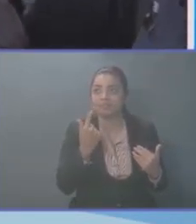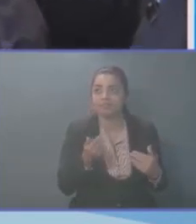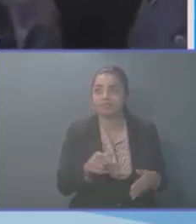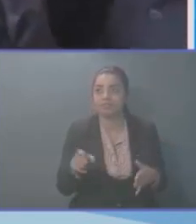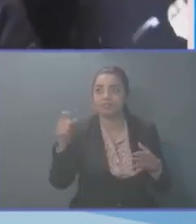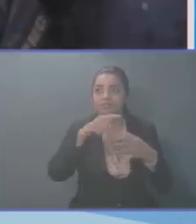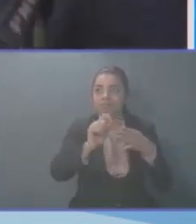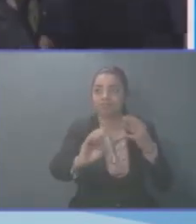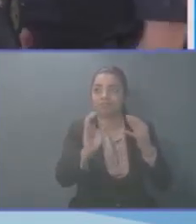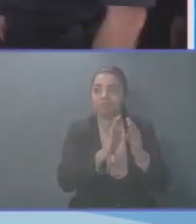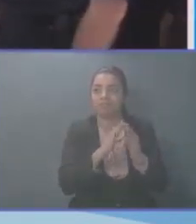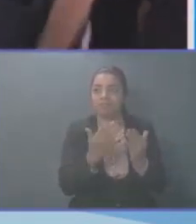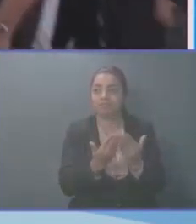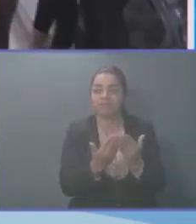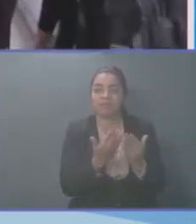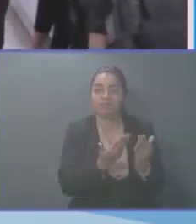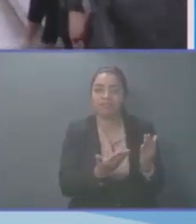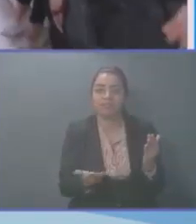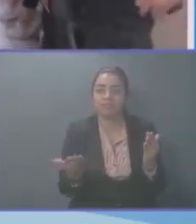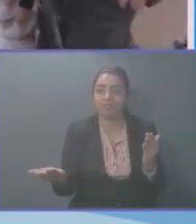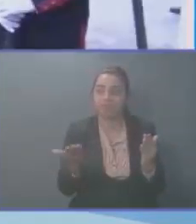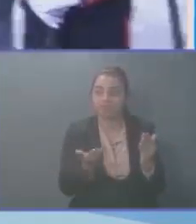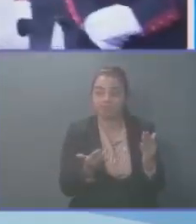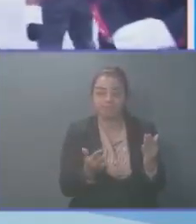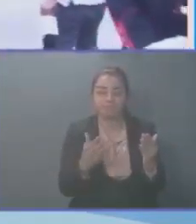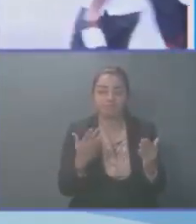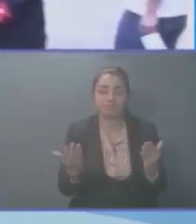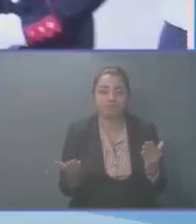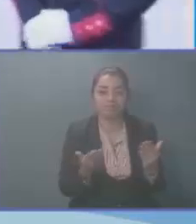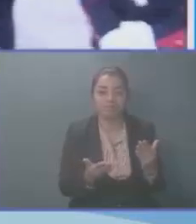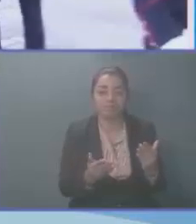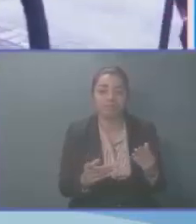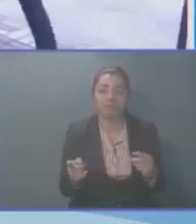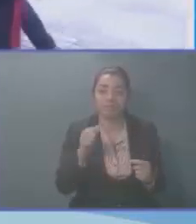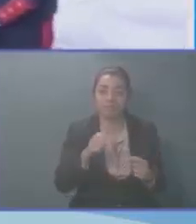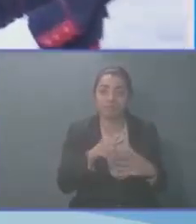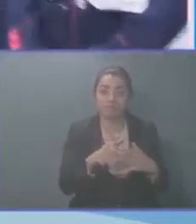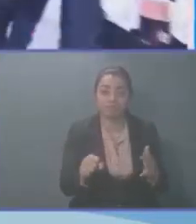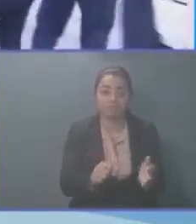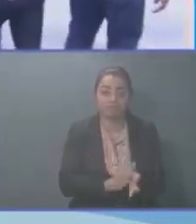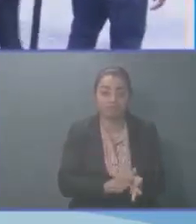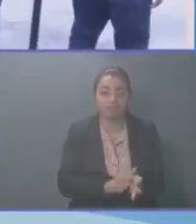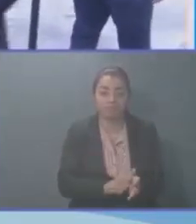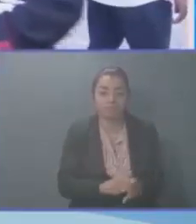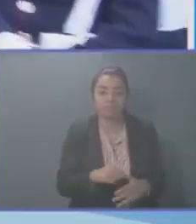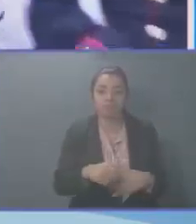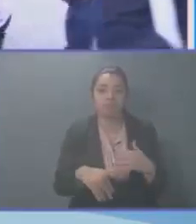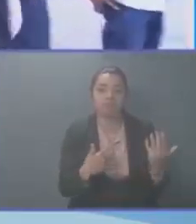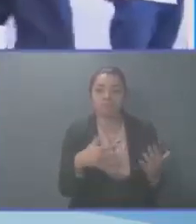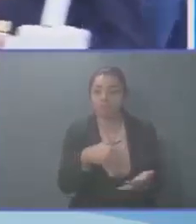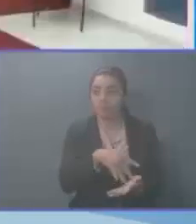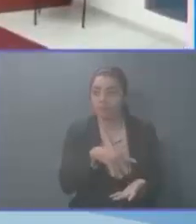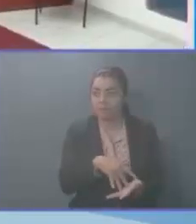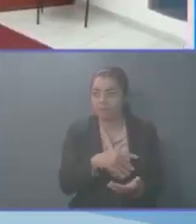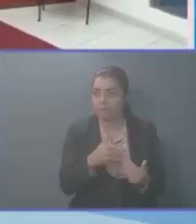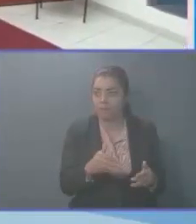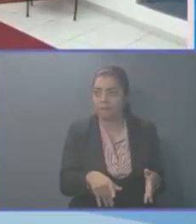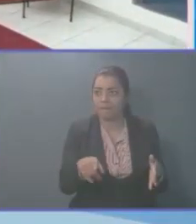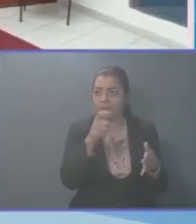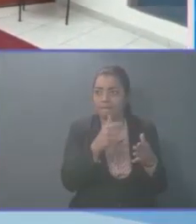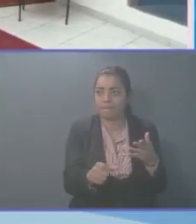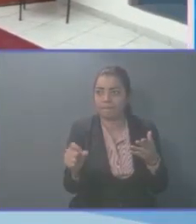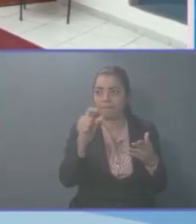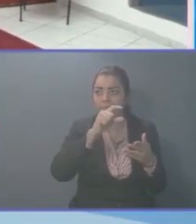orden constitucional, pero en este caso de parte de él hacia la Asamblea y hacia la población en general, pues hacia toda la